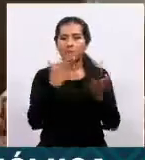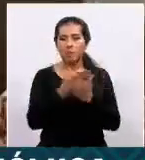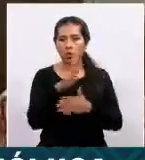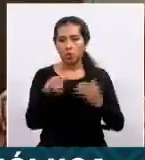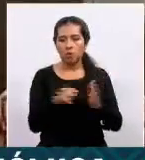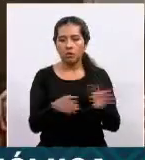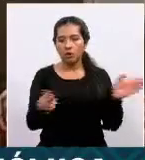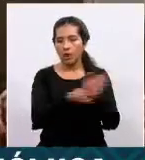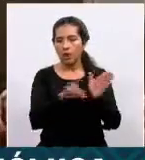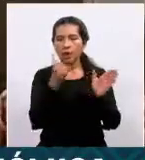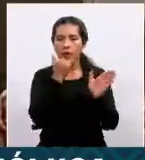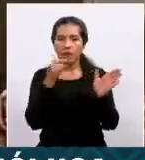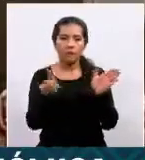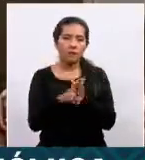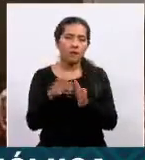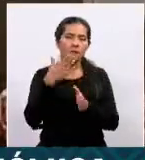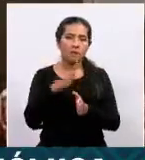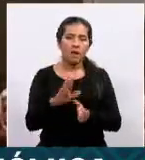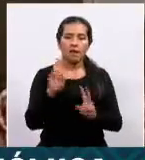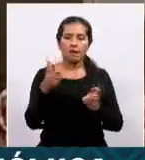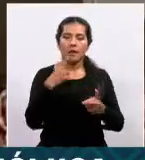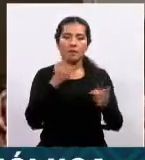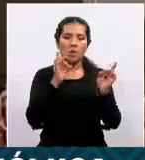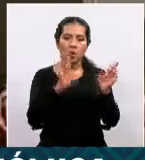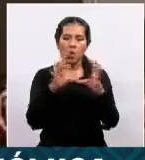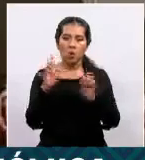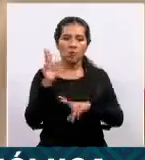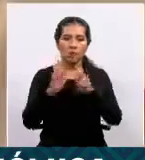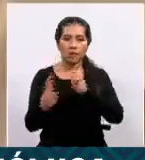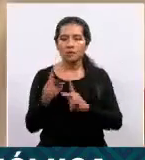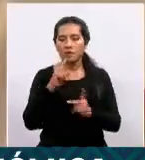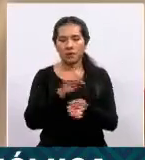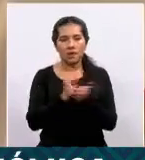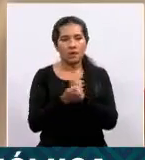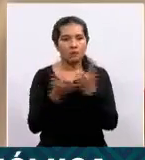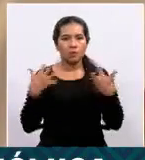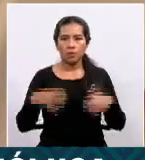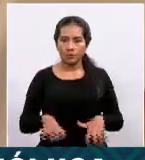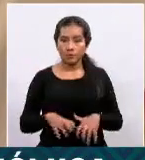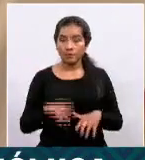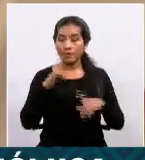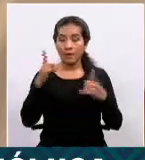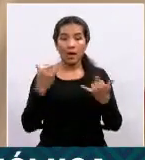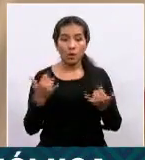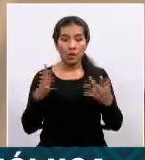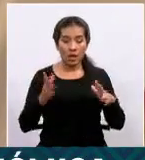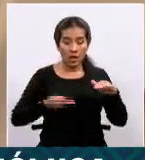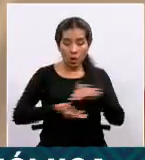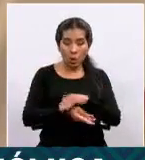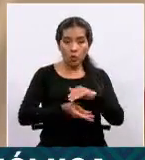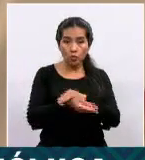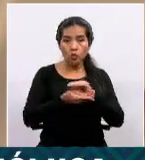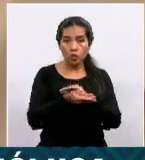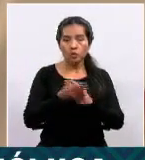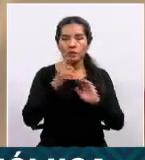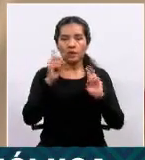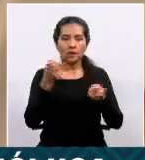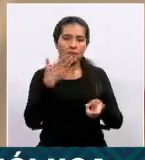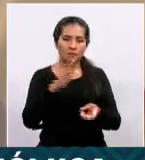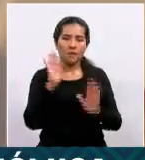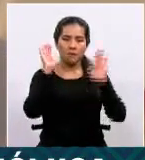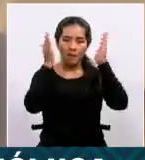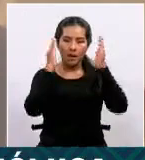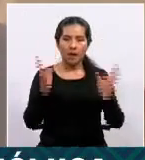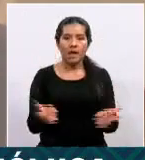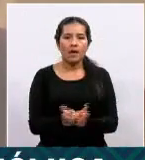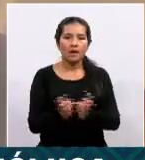la burocracia, la inestabilidad y el odio de los adversarios. La corrupción es un cáncer que todo lo corroe, que irrita,